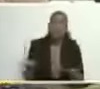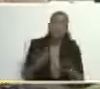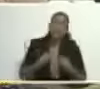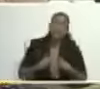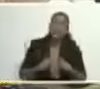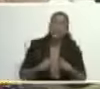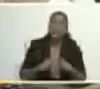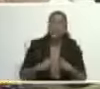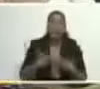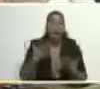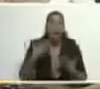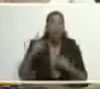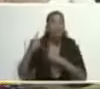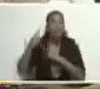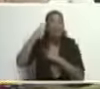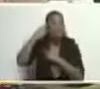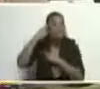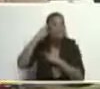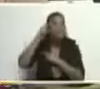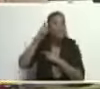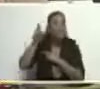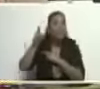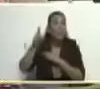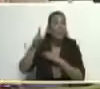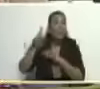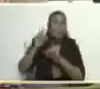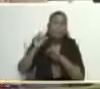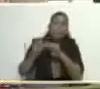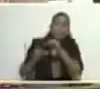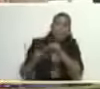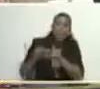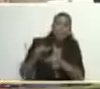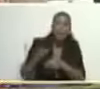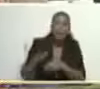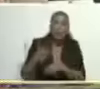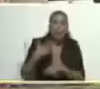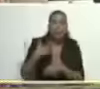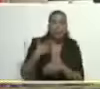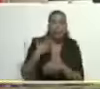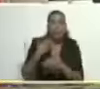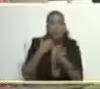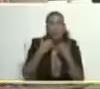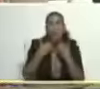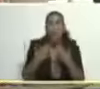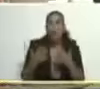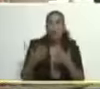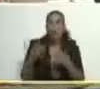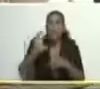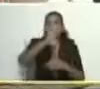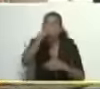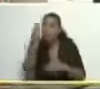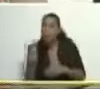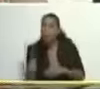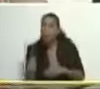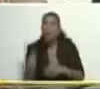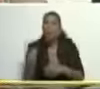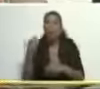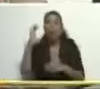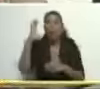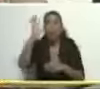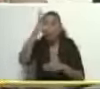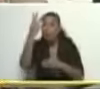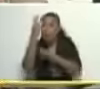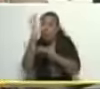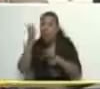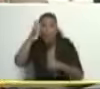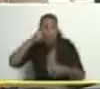Hay un legado de subdesarrollo por el genocidio de los pueblos africanos. Hay un legado de